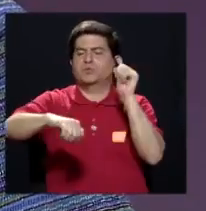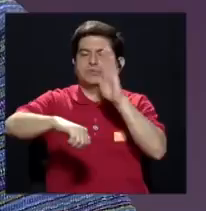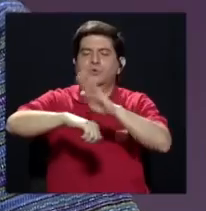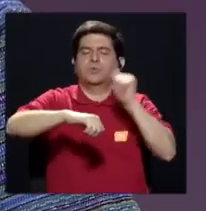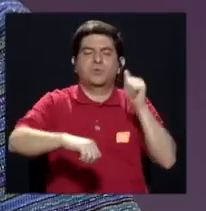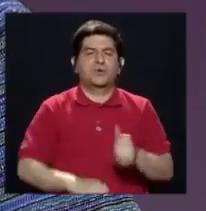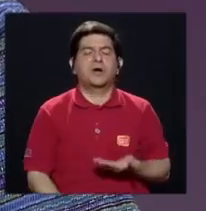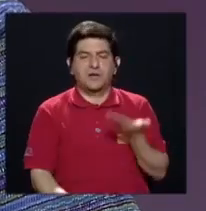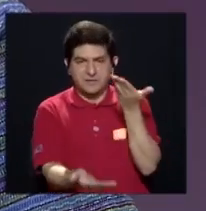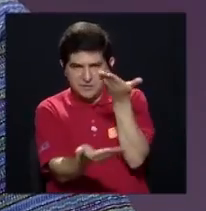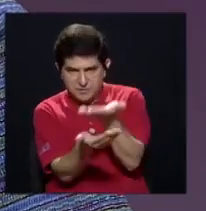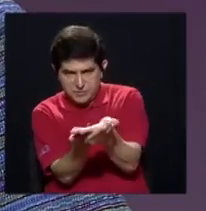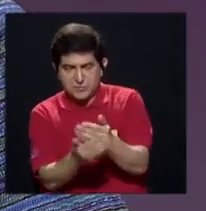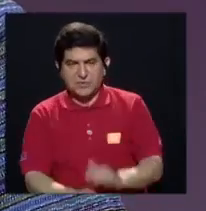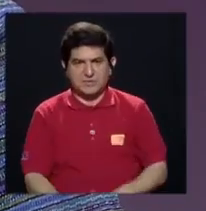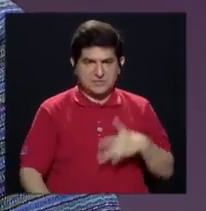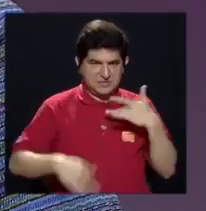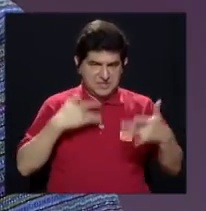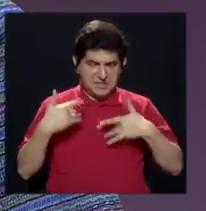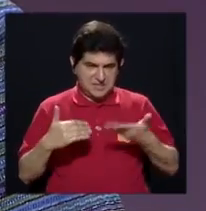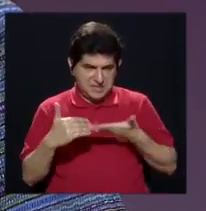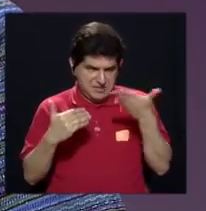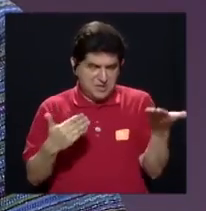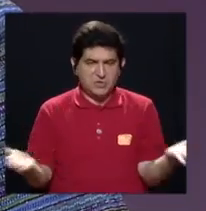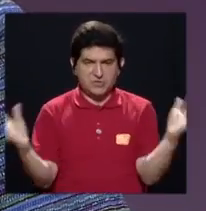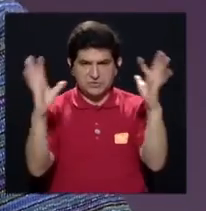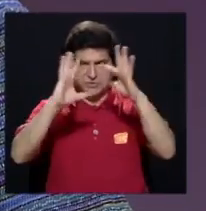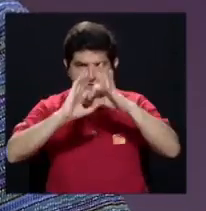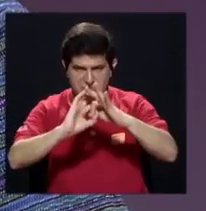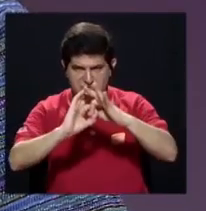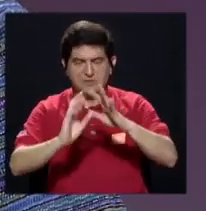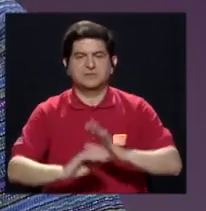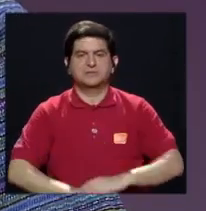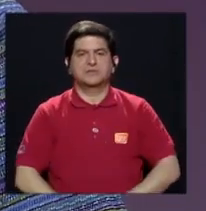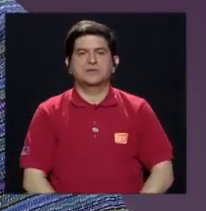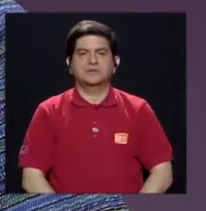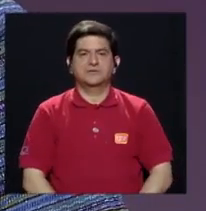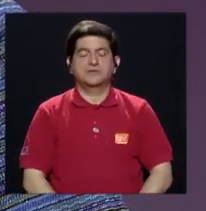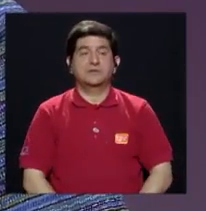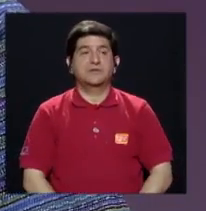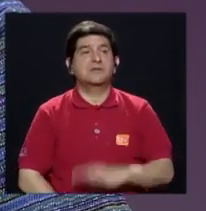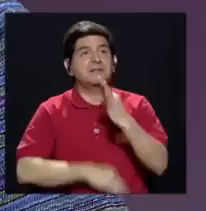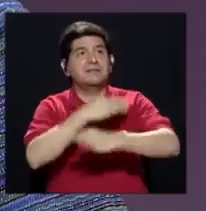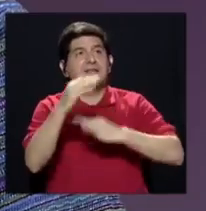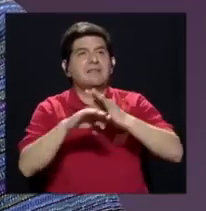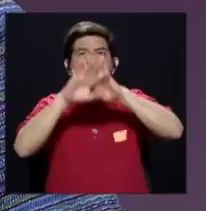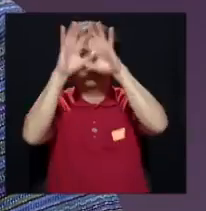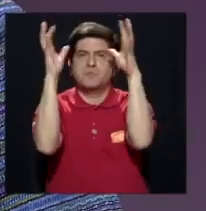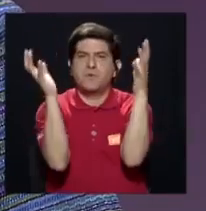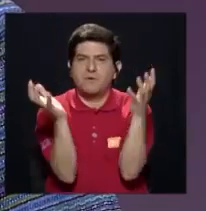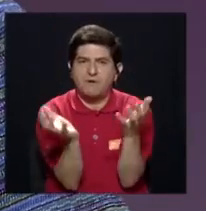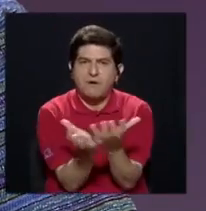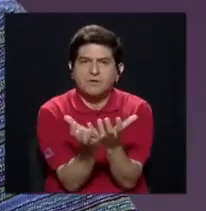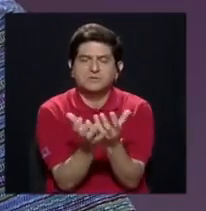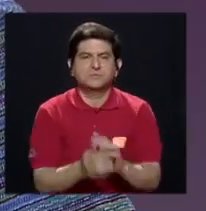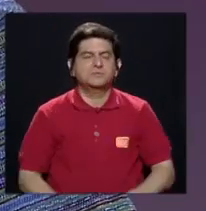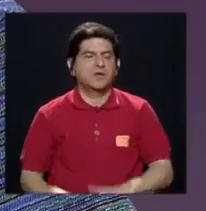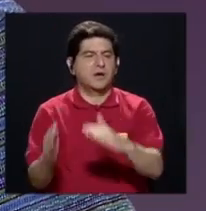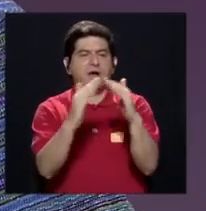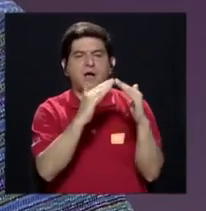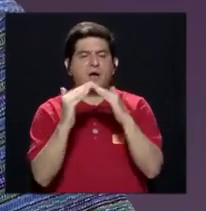propuesta porque sienten que los elementos de su conexión eh cósmica eh los elementos de sus